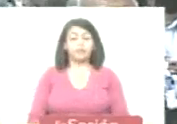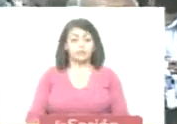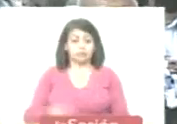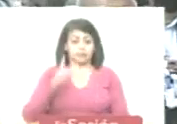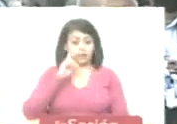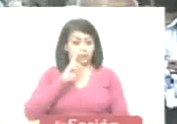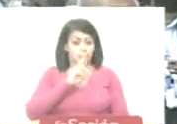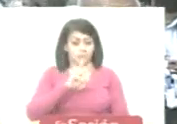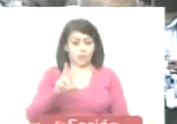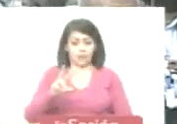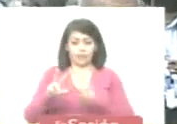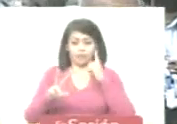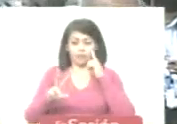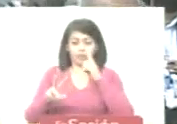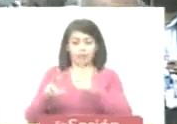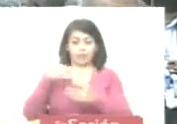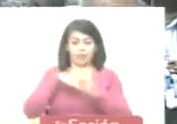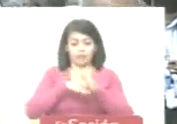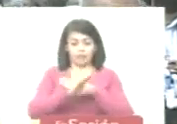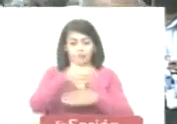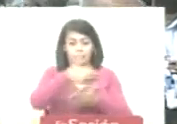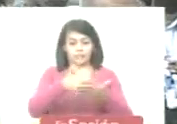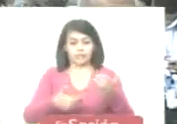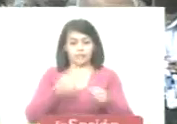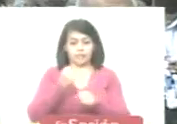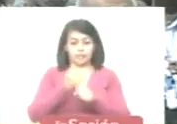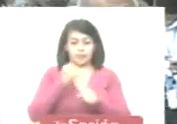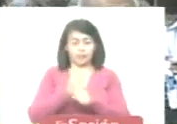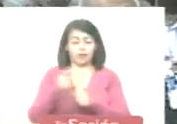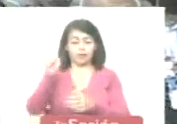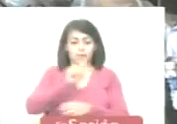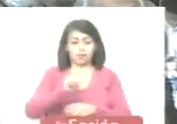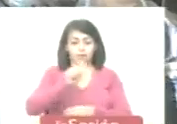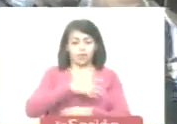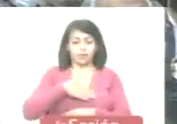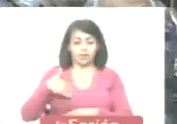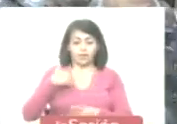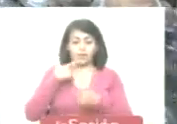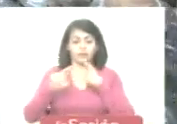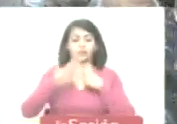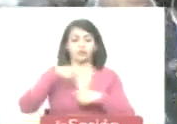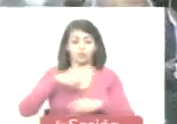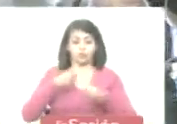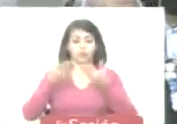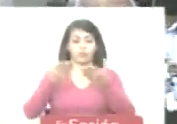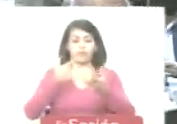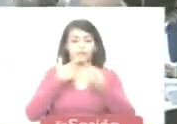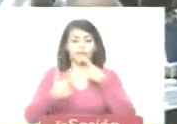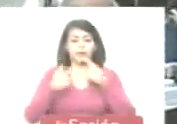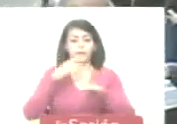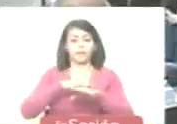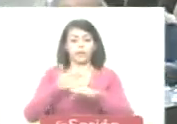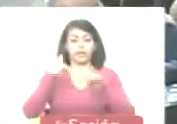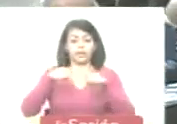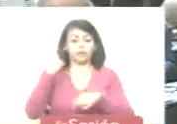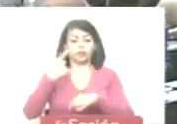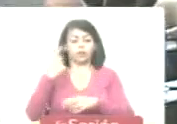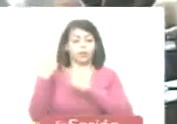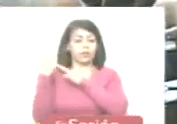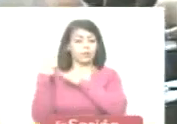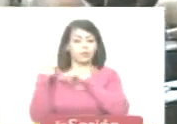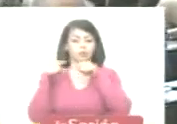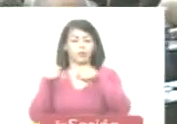a introducir el tema salarial en este debate. Y si lo quieren dar, nosotros lo vamos a dar. Porque aquí solamente hay un